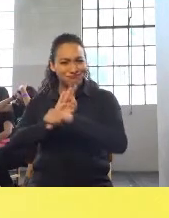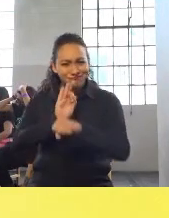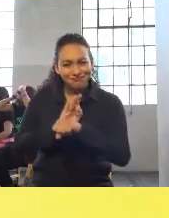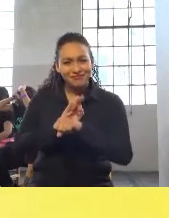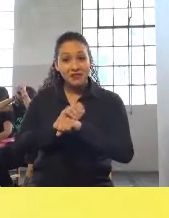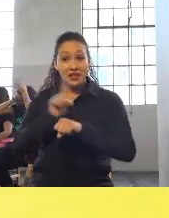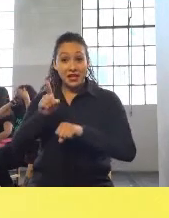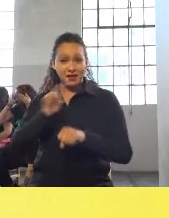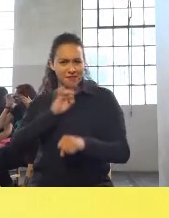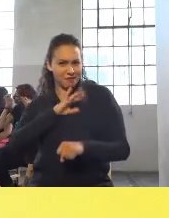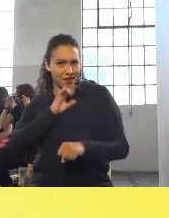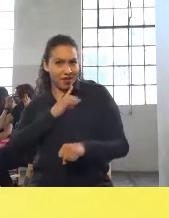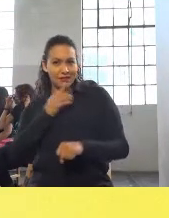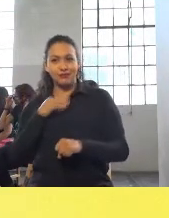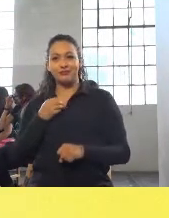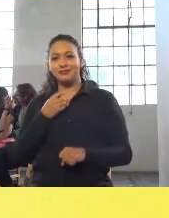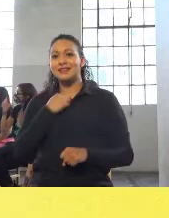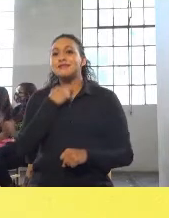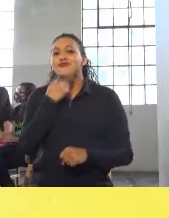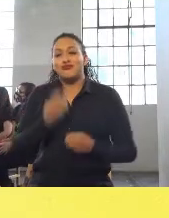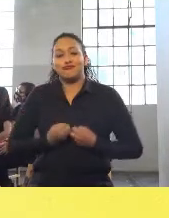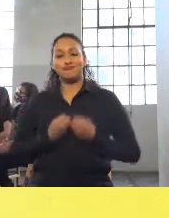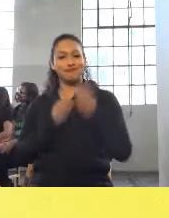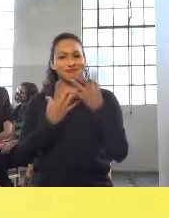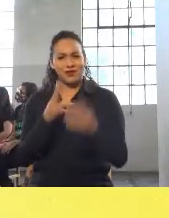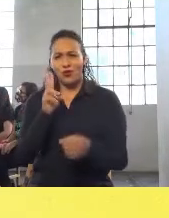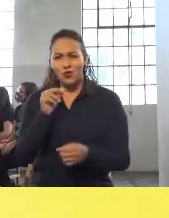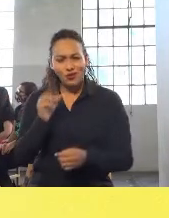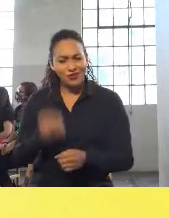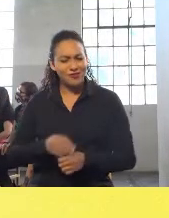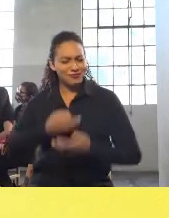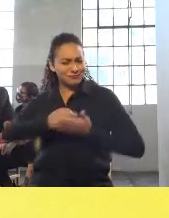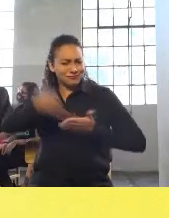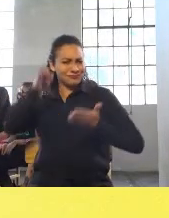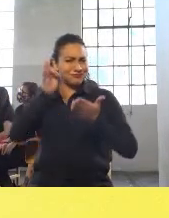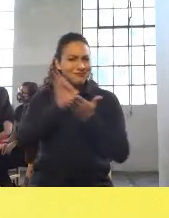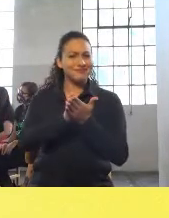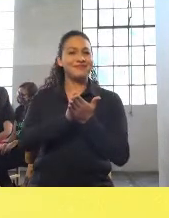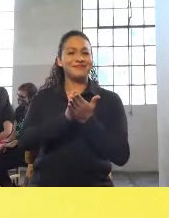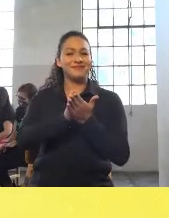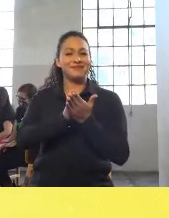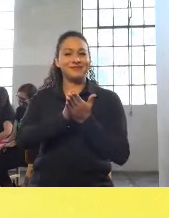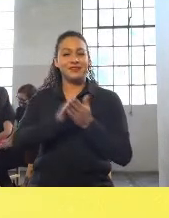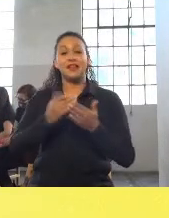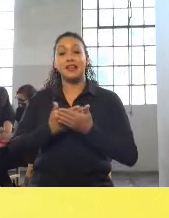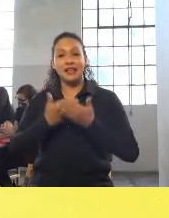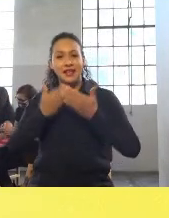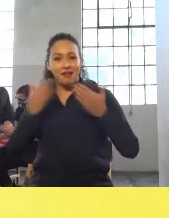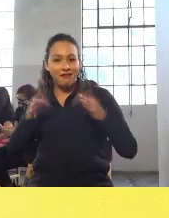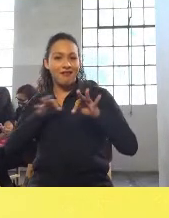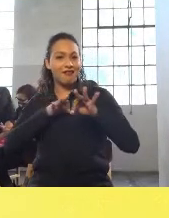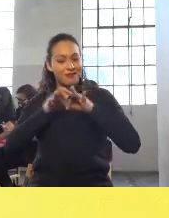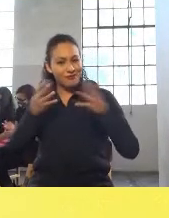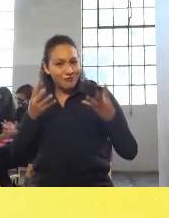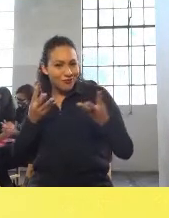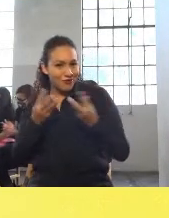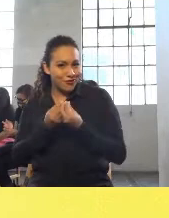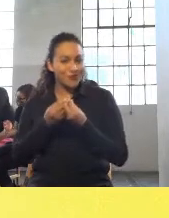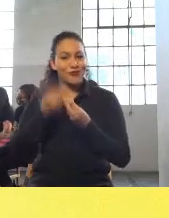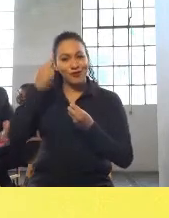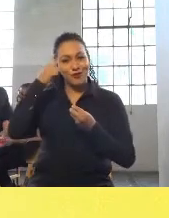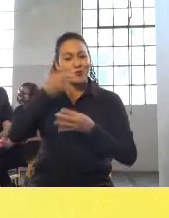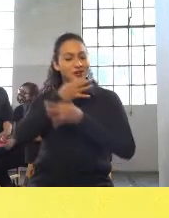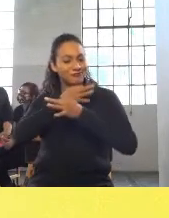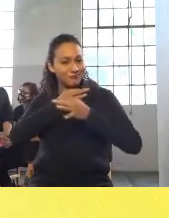miedo a las palabras. Para ella urge que en el país se expresen puntos de vista polémicos de las que nadie habla y que en realidad pocos verdaderamente tienen el contexto